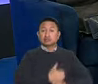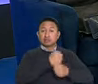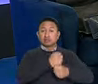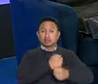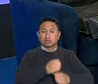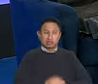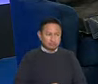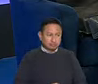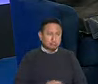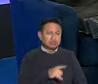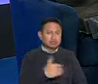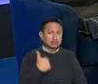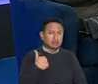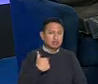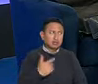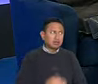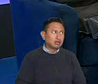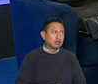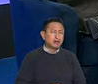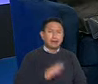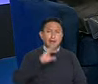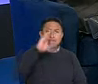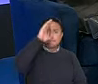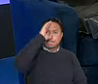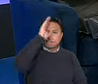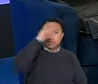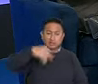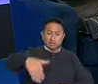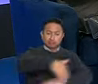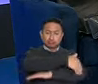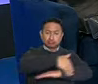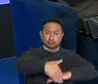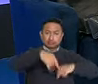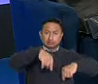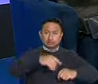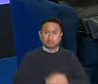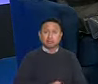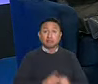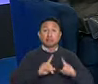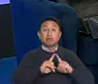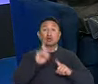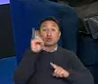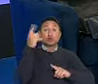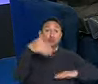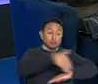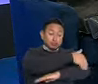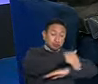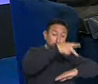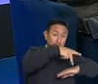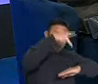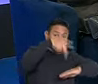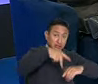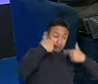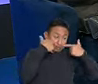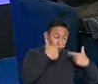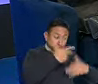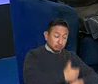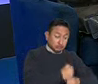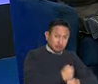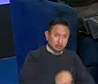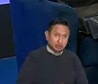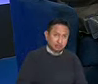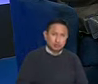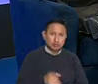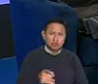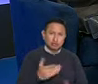vías, tener una especie de policía de vía, de un policía, pero de las vías de Pichincha para dar seguridad. ¿Ha